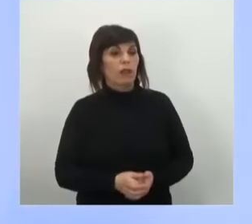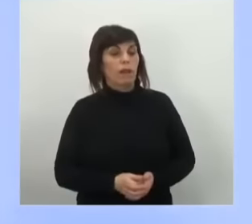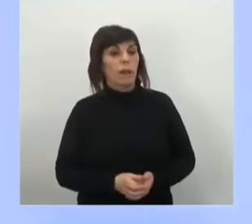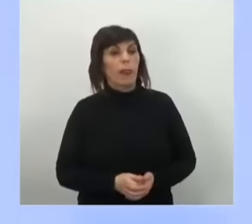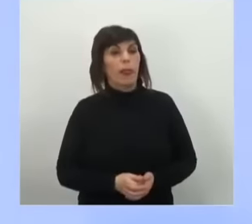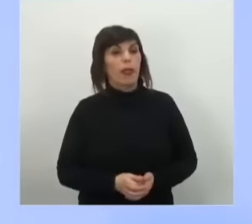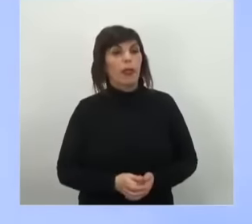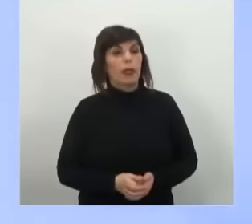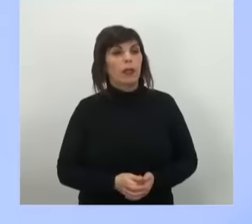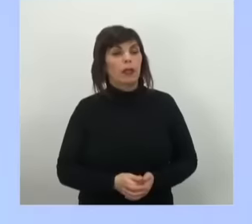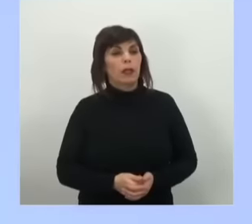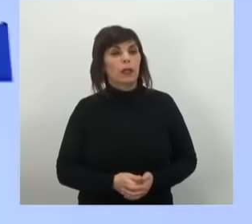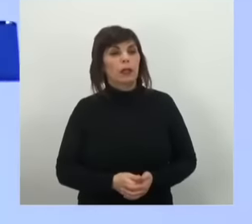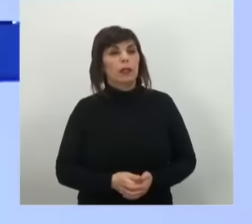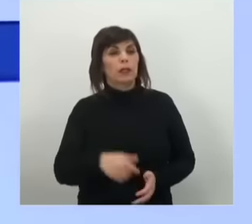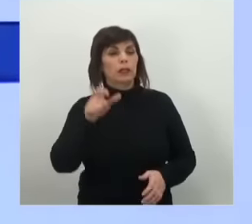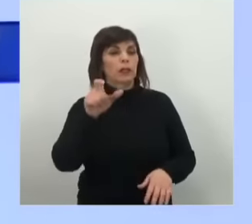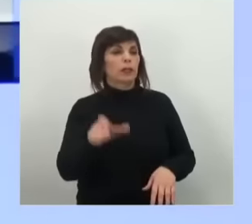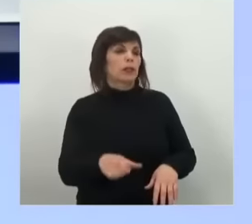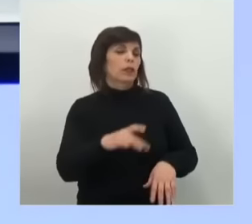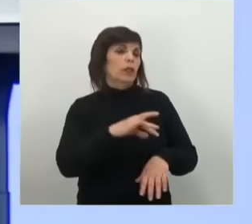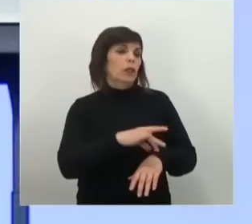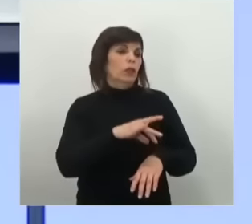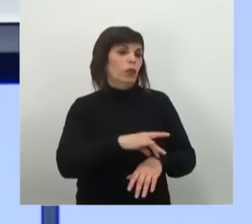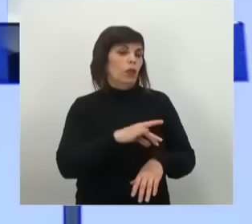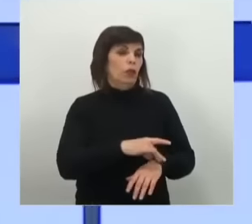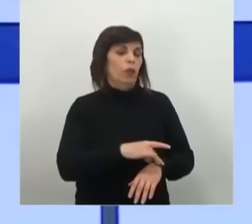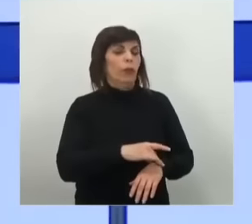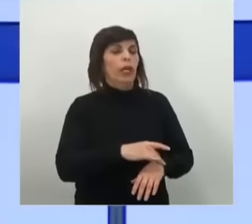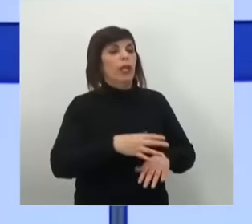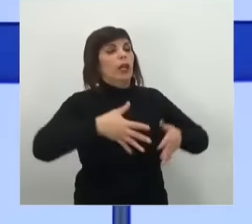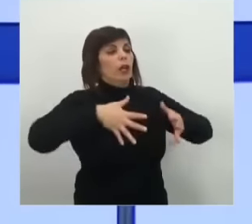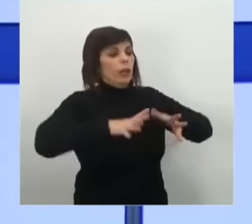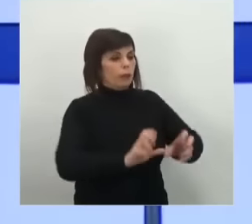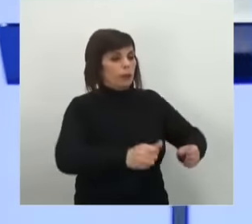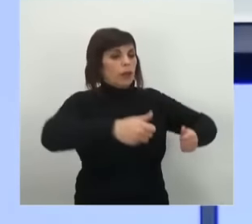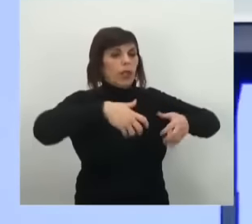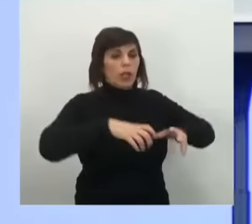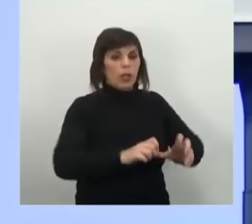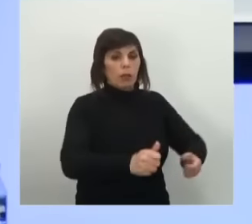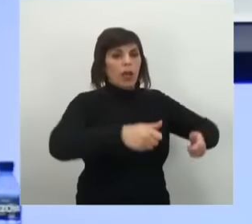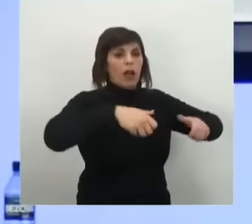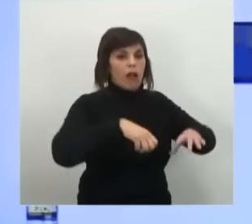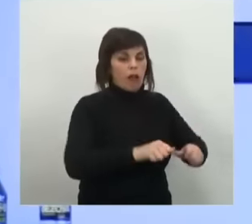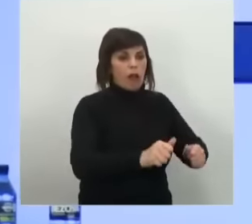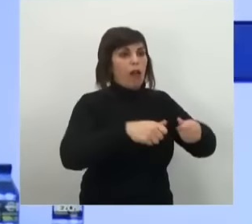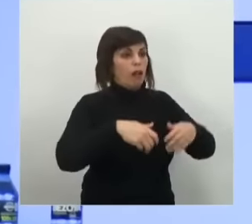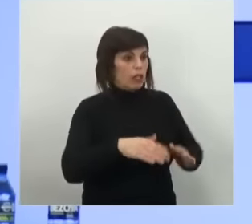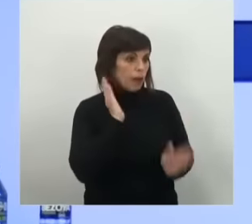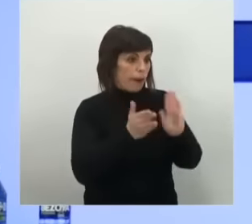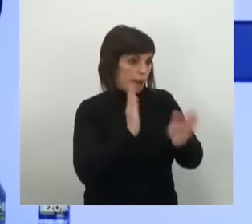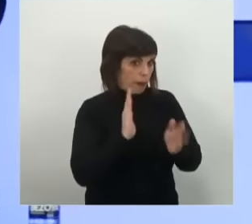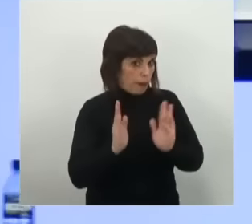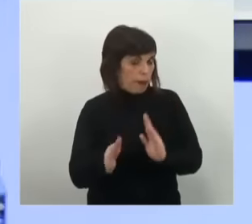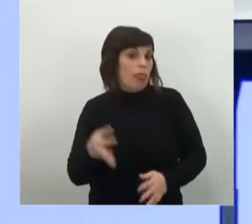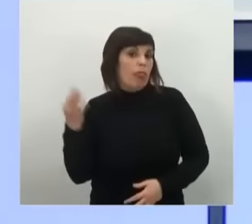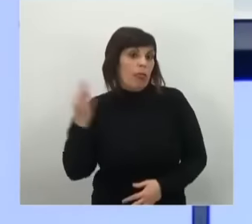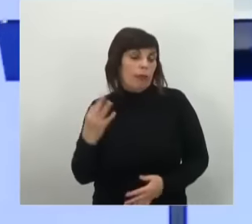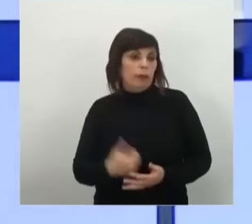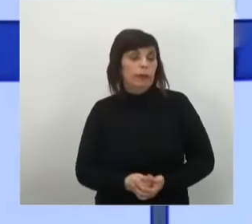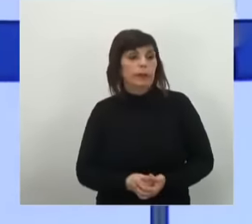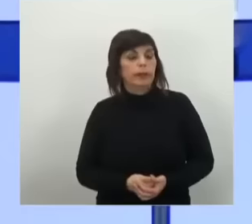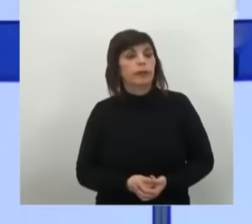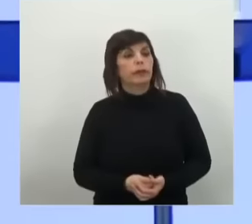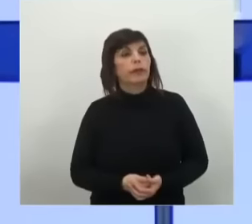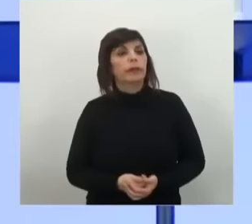teníamos que tener como un médico que después tenía que venir a hacerme masajes y empezar a ayudar a la circulación del cuerpo y todo lo demás el